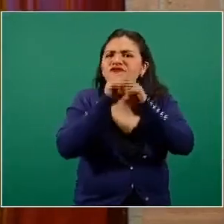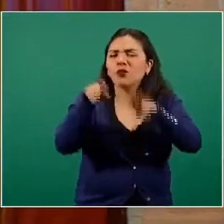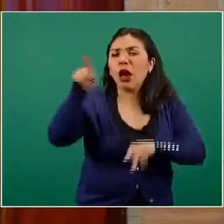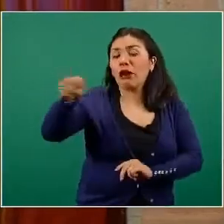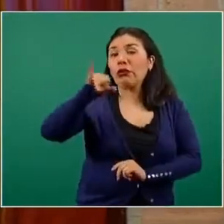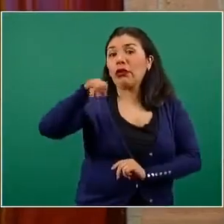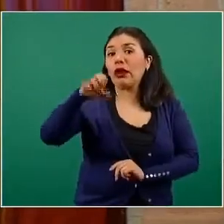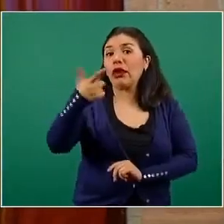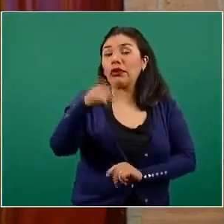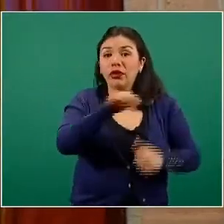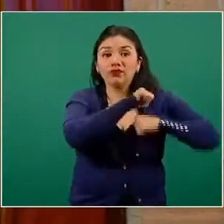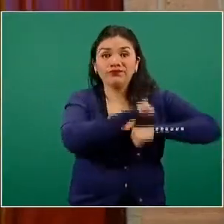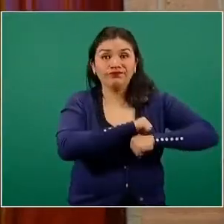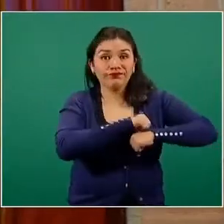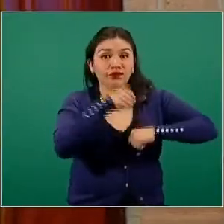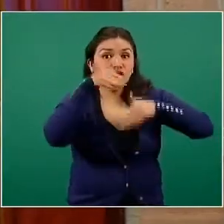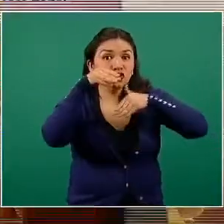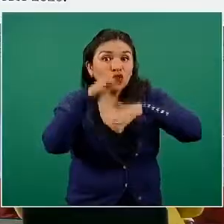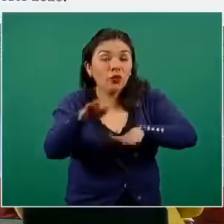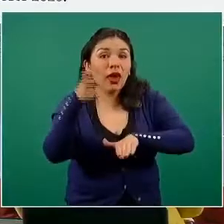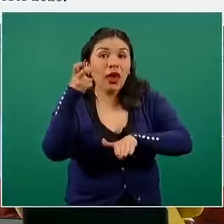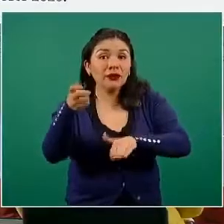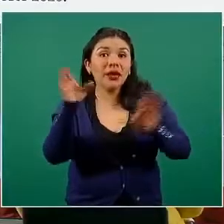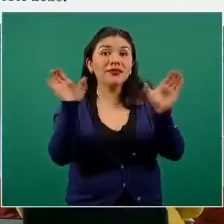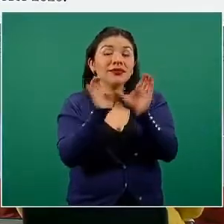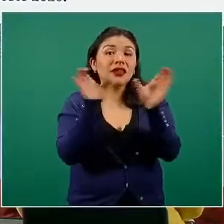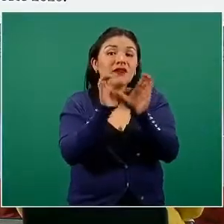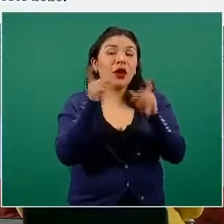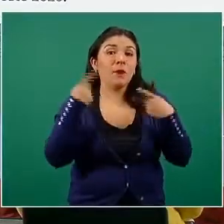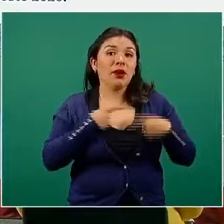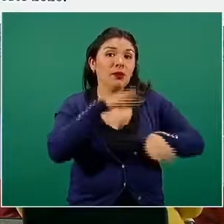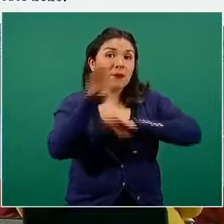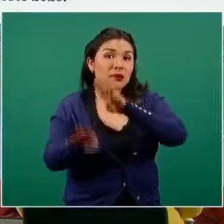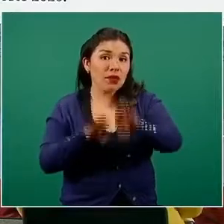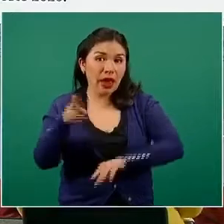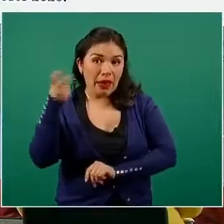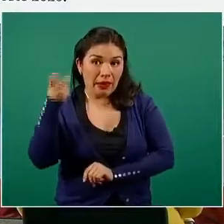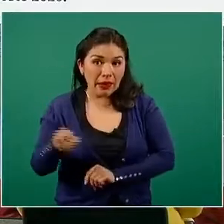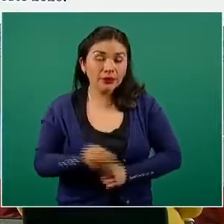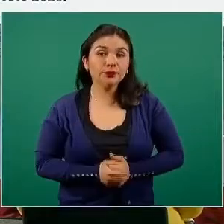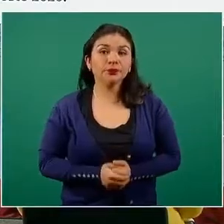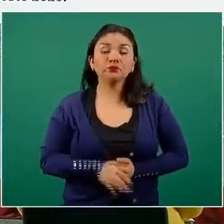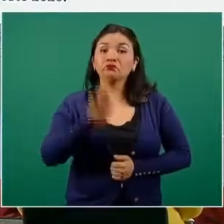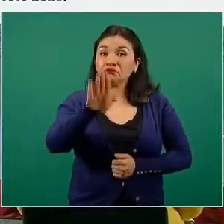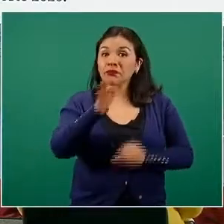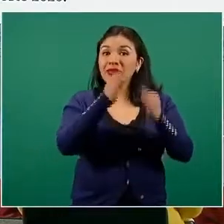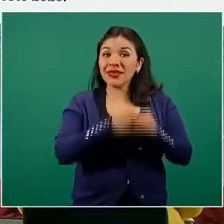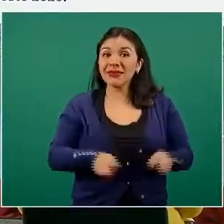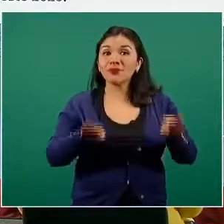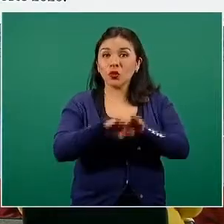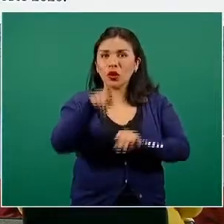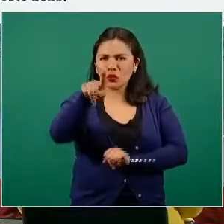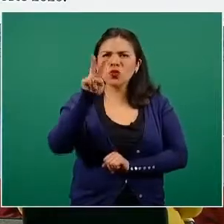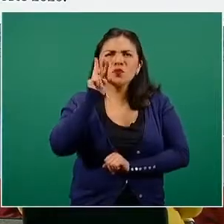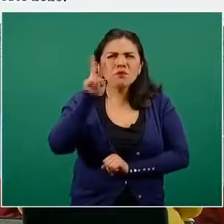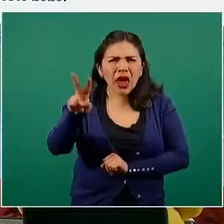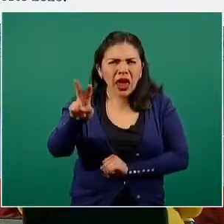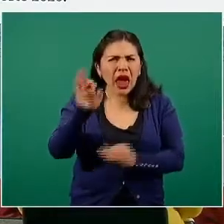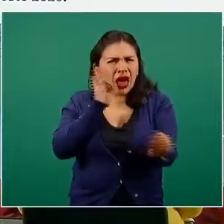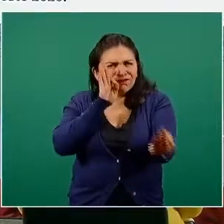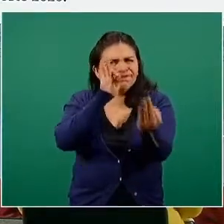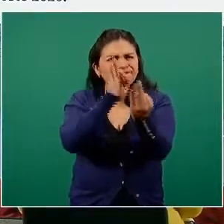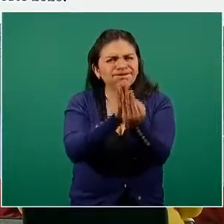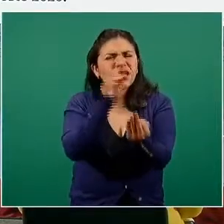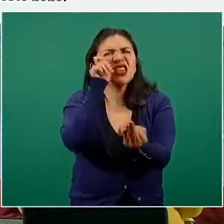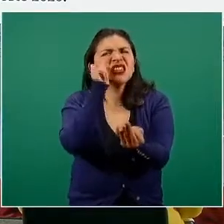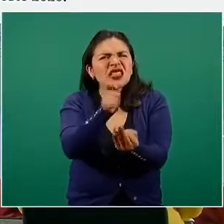ha evaluado de los certificados de defunción. Lo que sí es importante, cuando vean el detalle